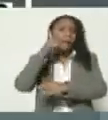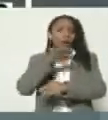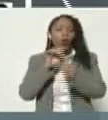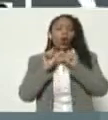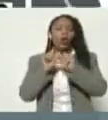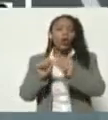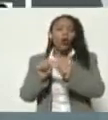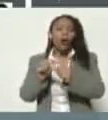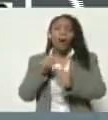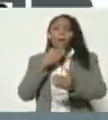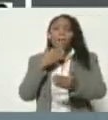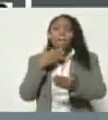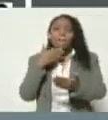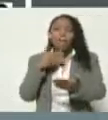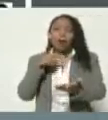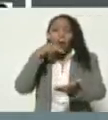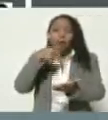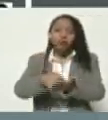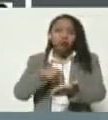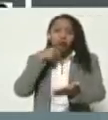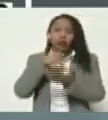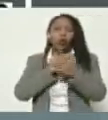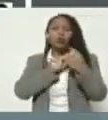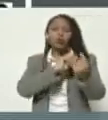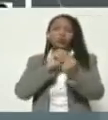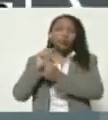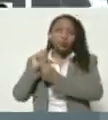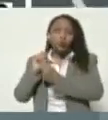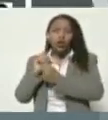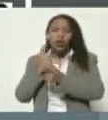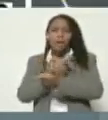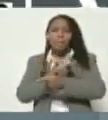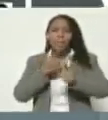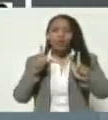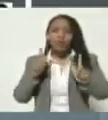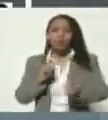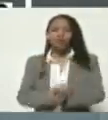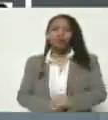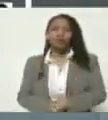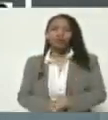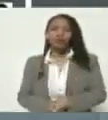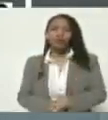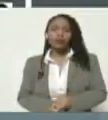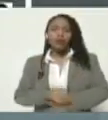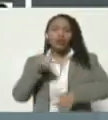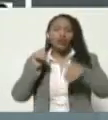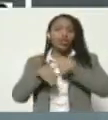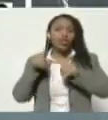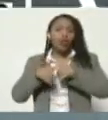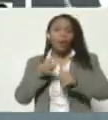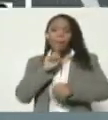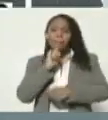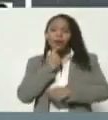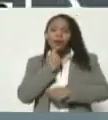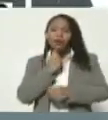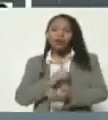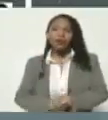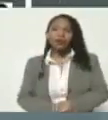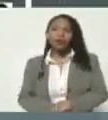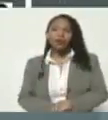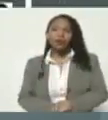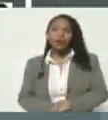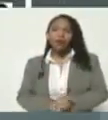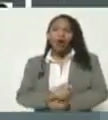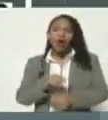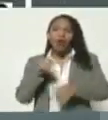sus postulaciones, sus debates, sus deliberaciones, y el voto secreto. El